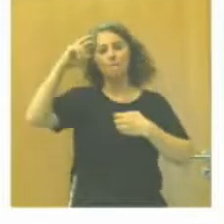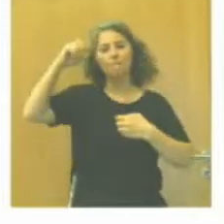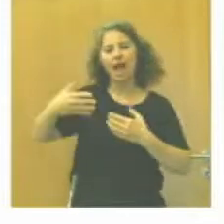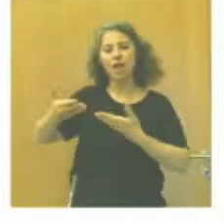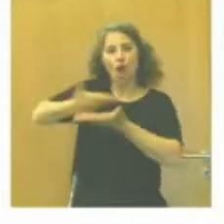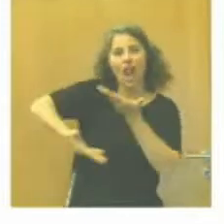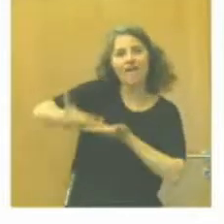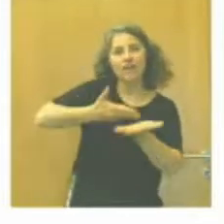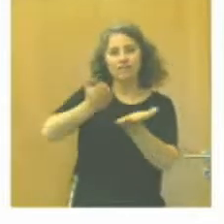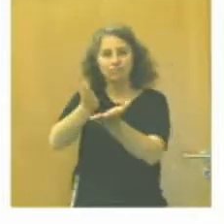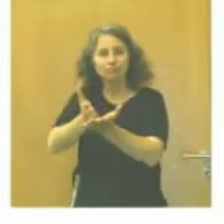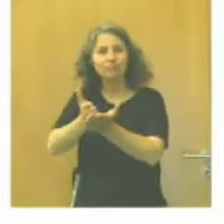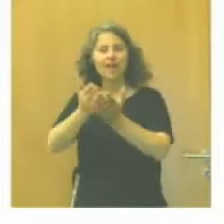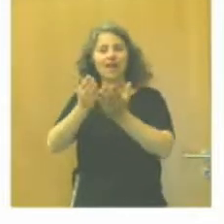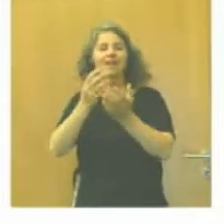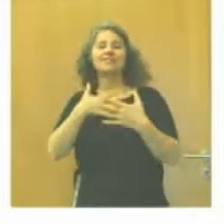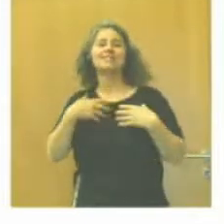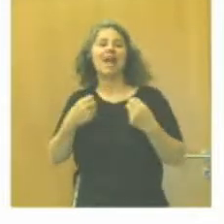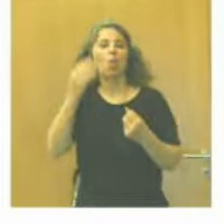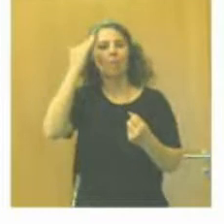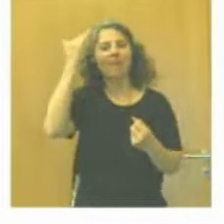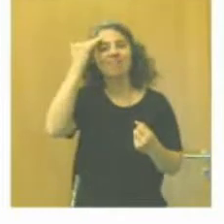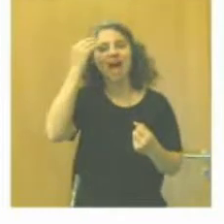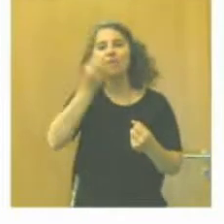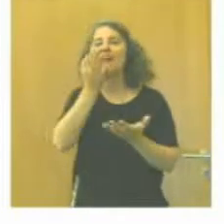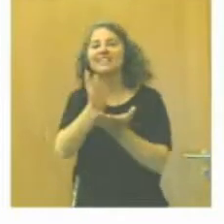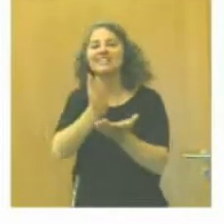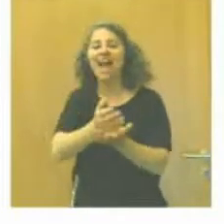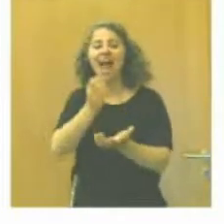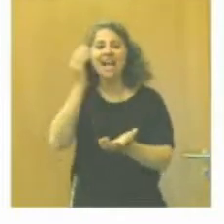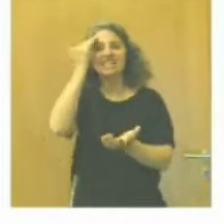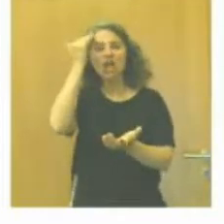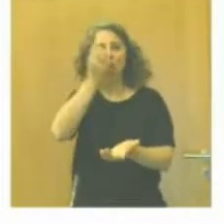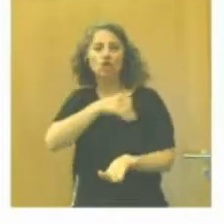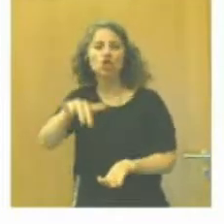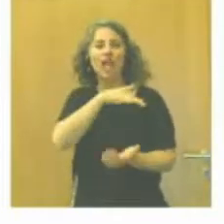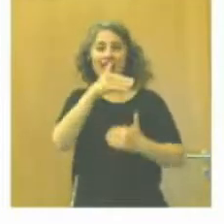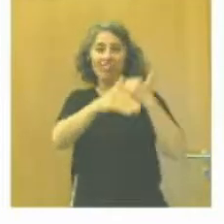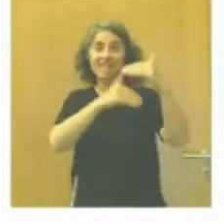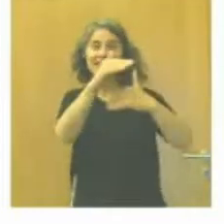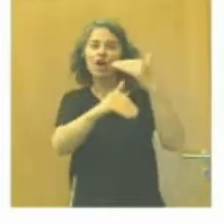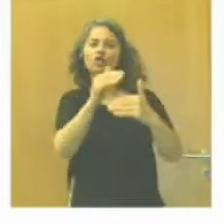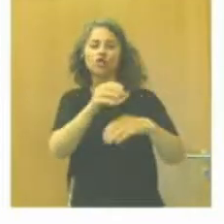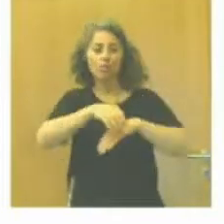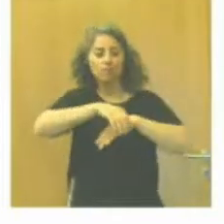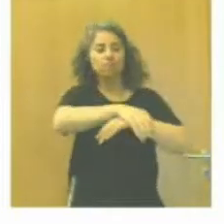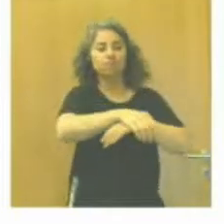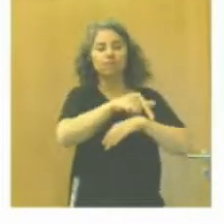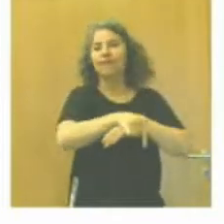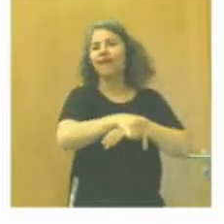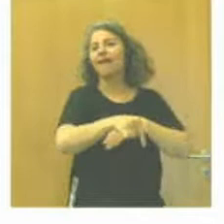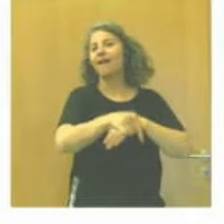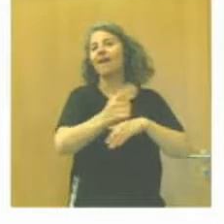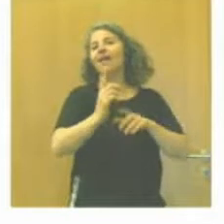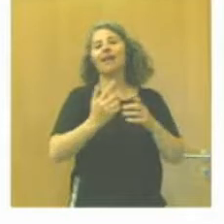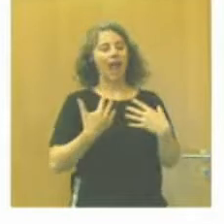colaborativo es la salud mental, el bienestar psicosocial y el desarrollo. Y dentro de esas también está la